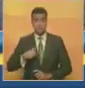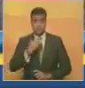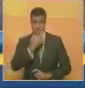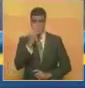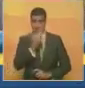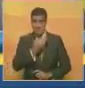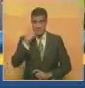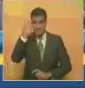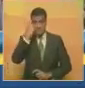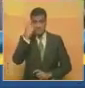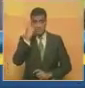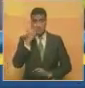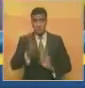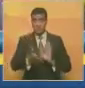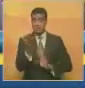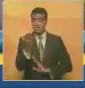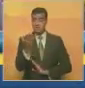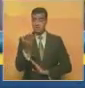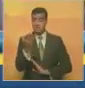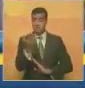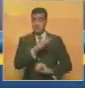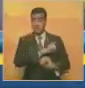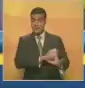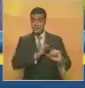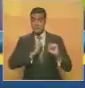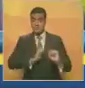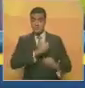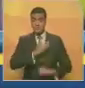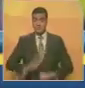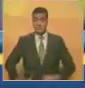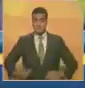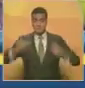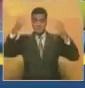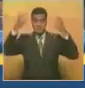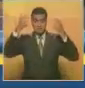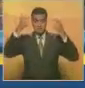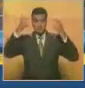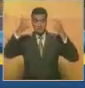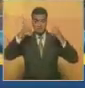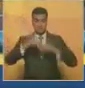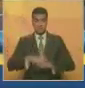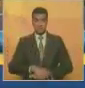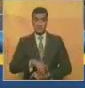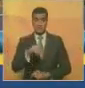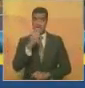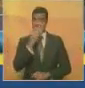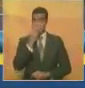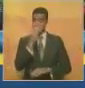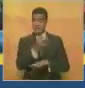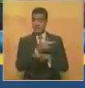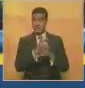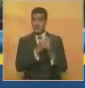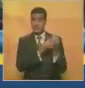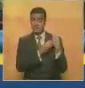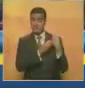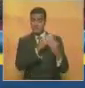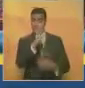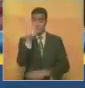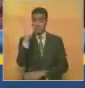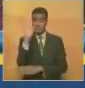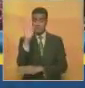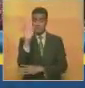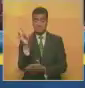que forma parte de la fortaleza del presidente Chávez. Carlos Ezcarra afirma que el gobierno asume el compromiso con